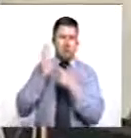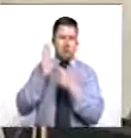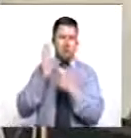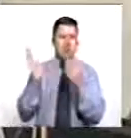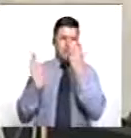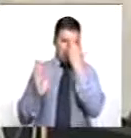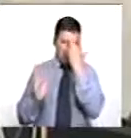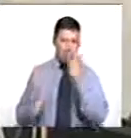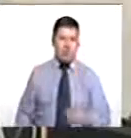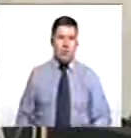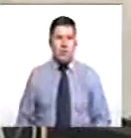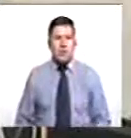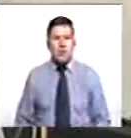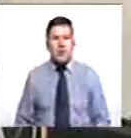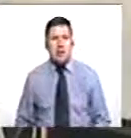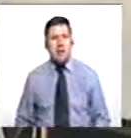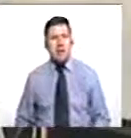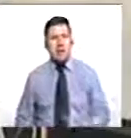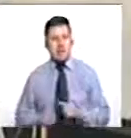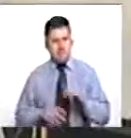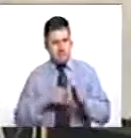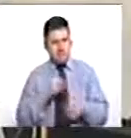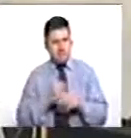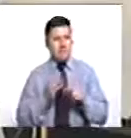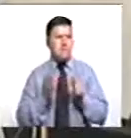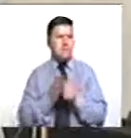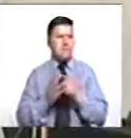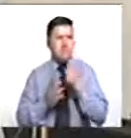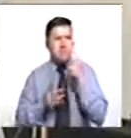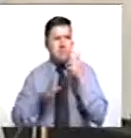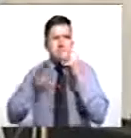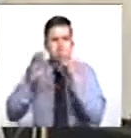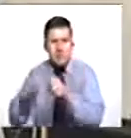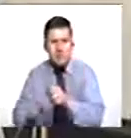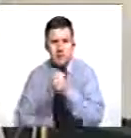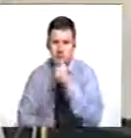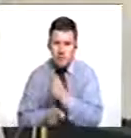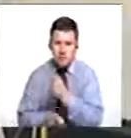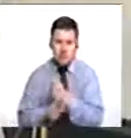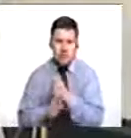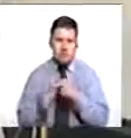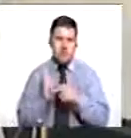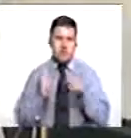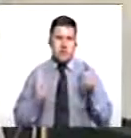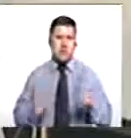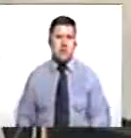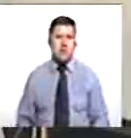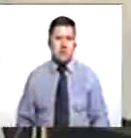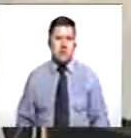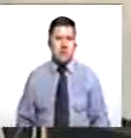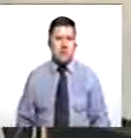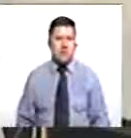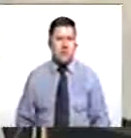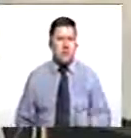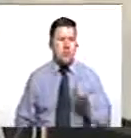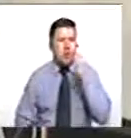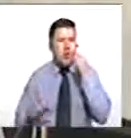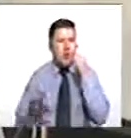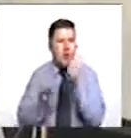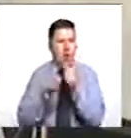ahorita le muestro por qué. Pero además, tiene que ser una intervención netamente técnica, con los